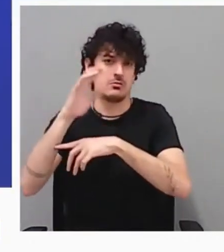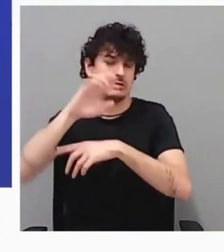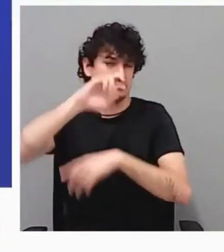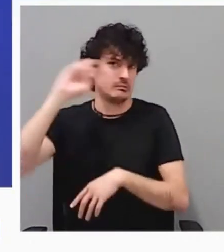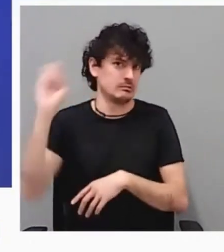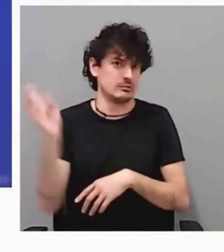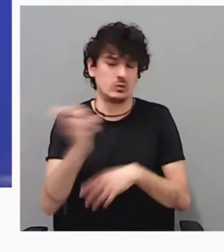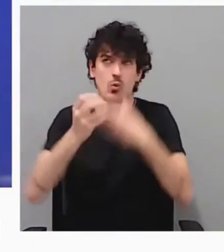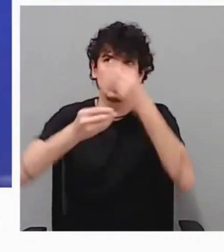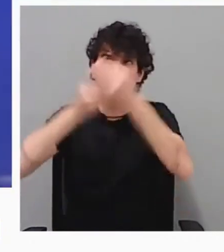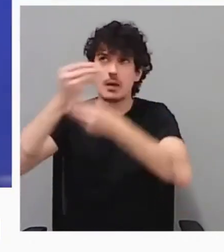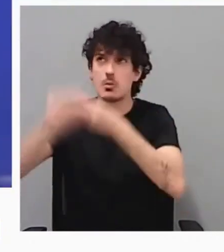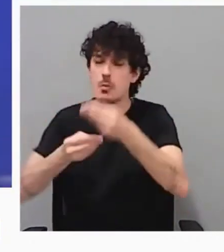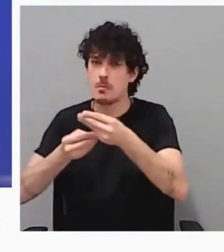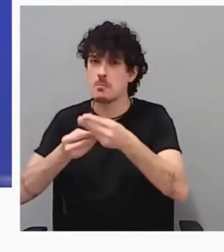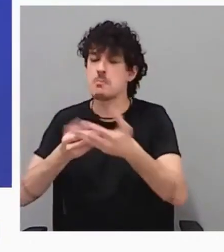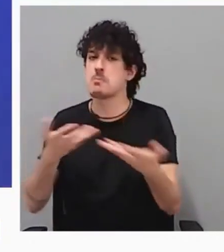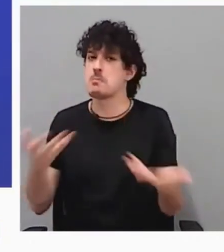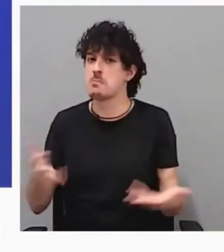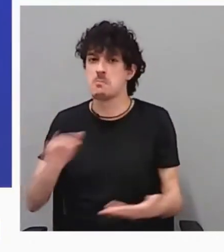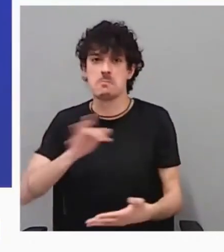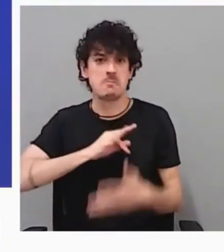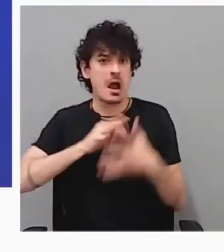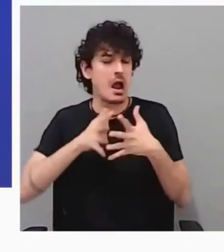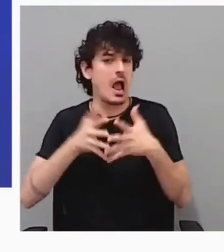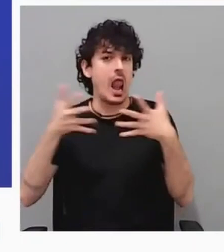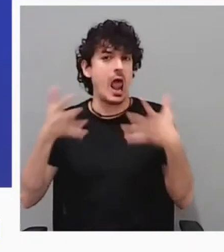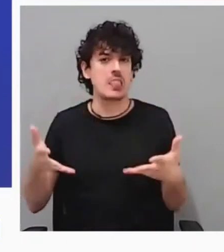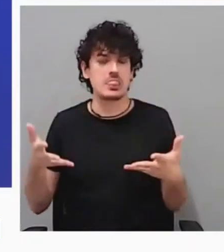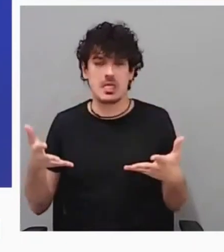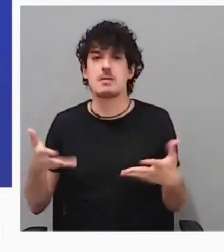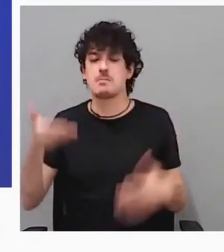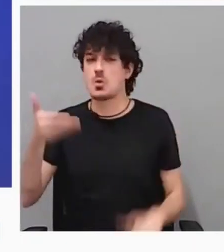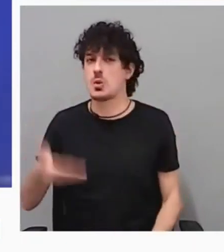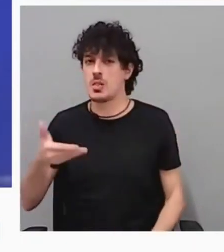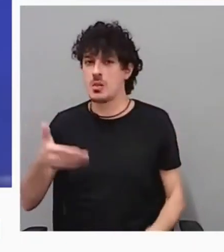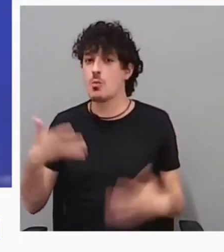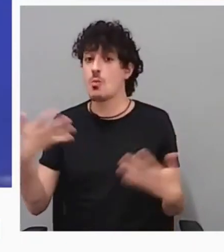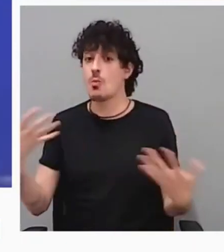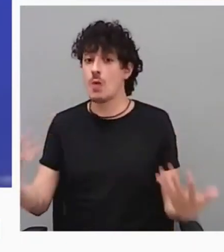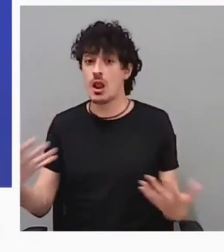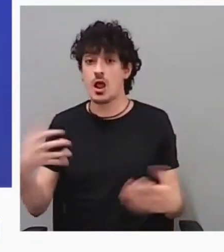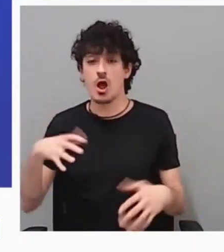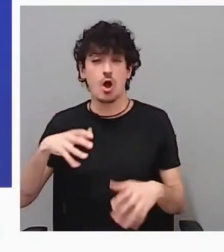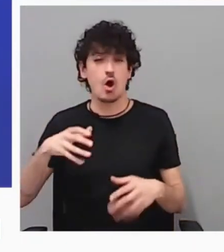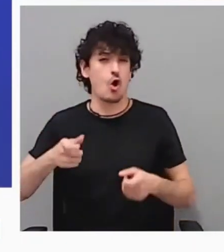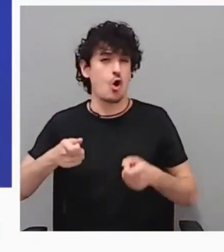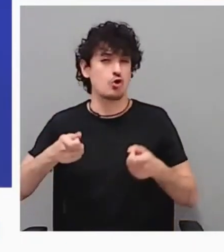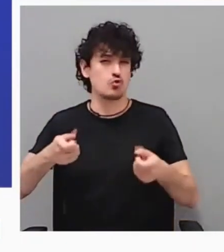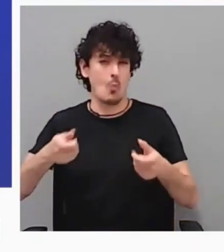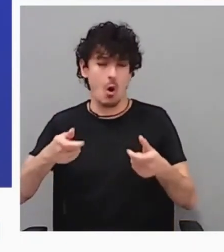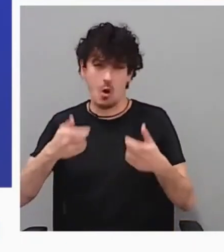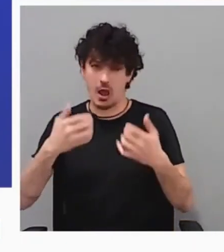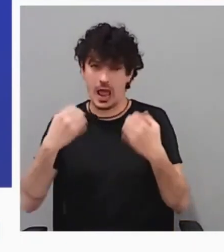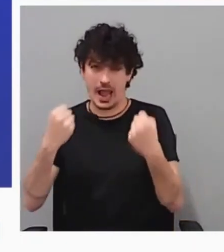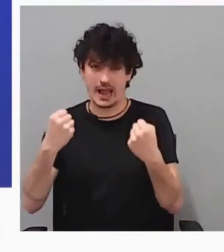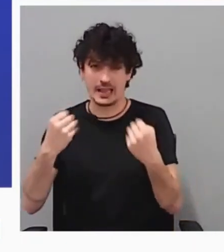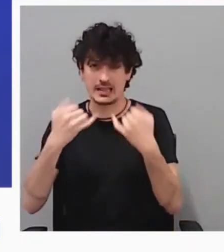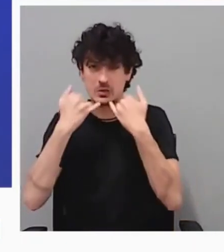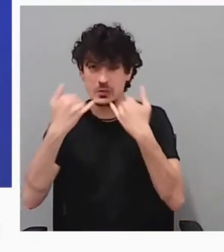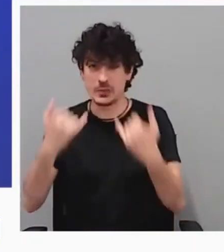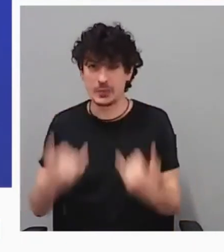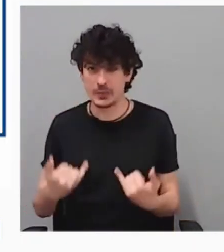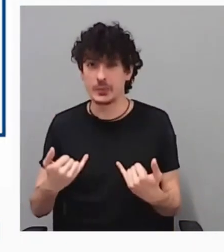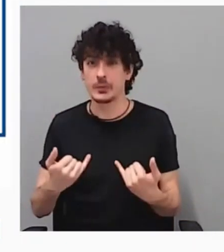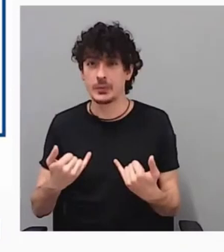grande y es su consumo energético. Para poder tener redes neuronales que sean capaces de tragarse tal cantidad